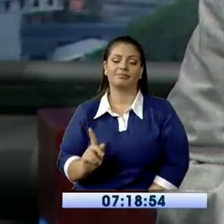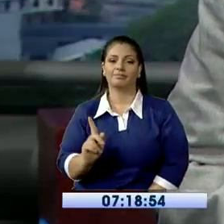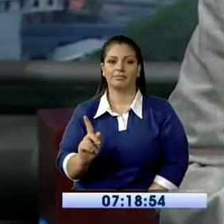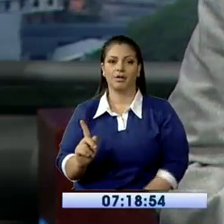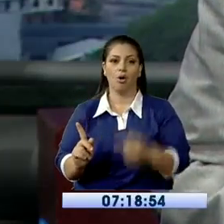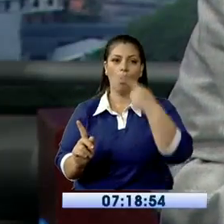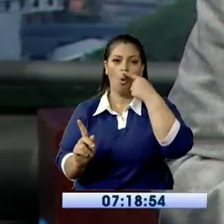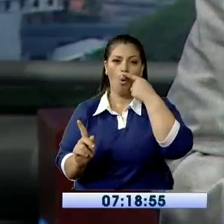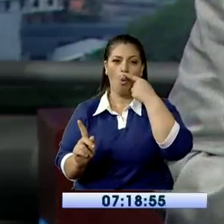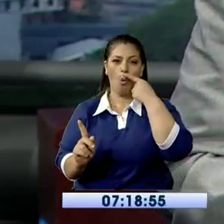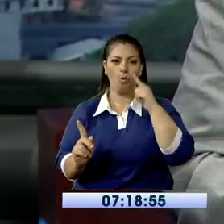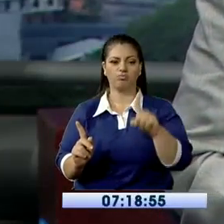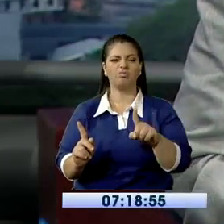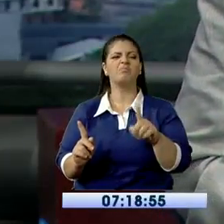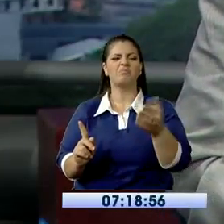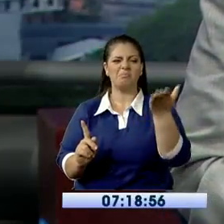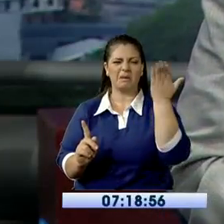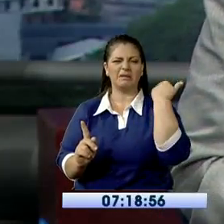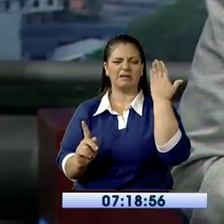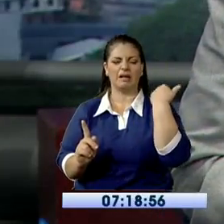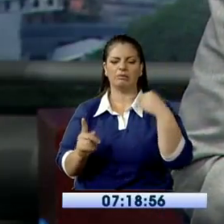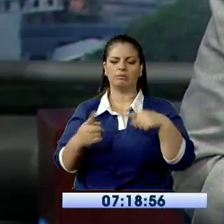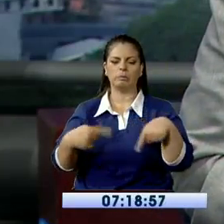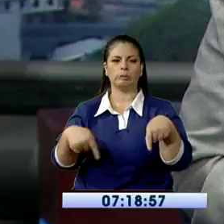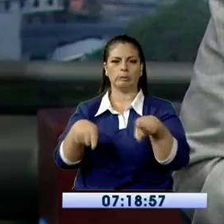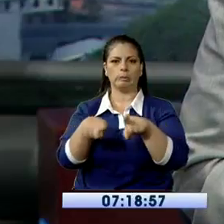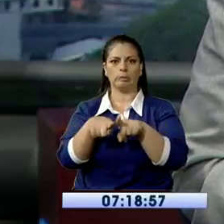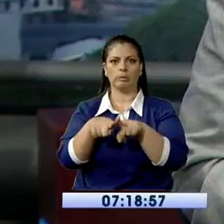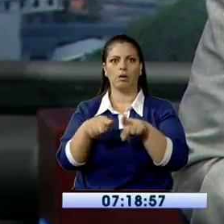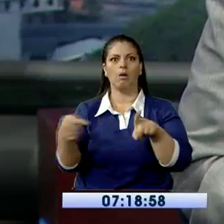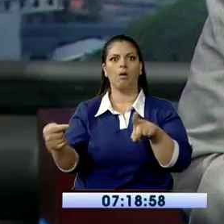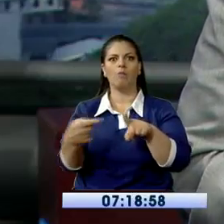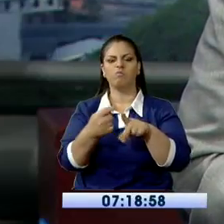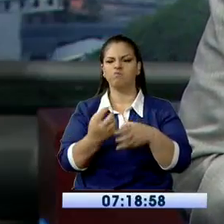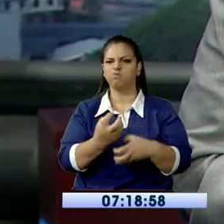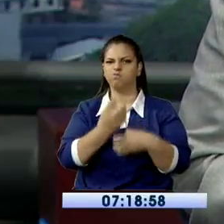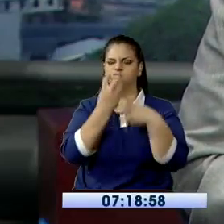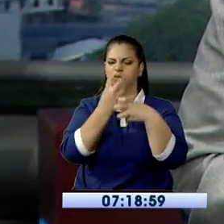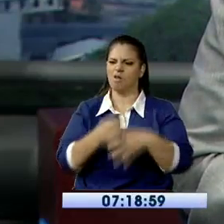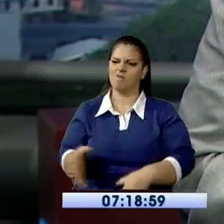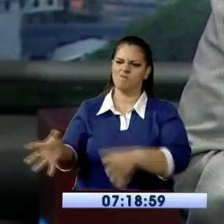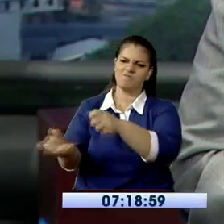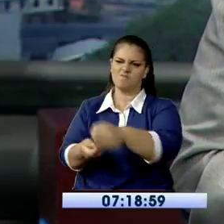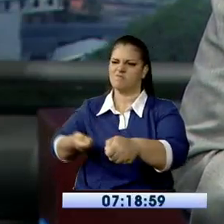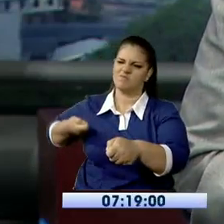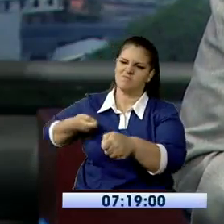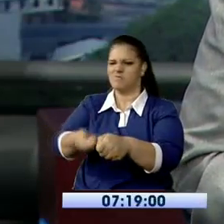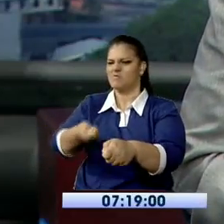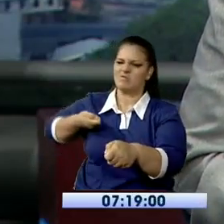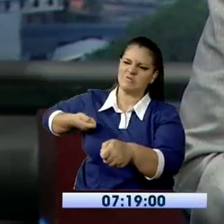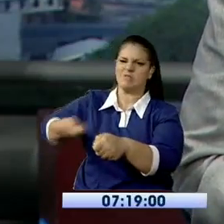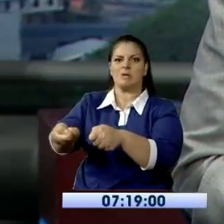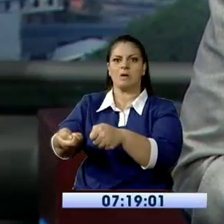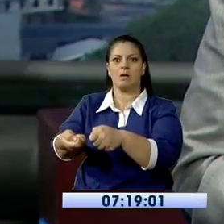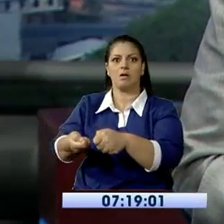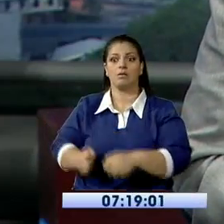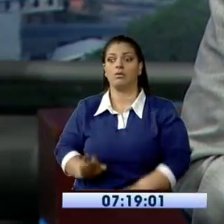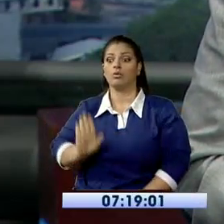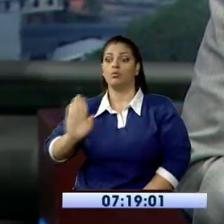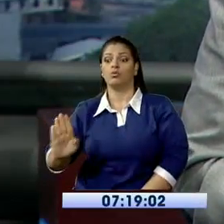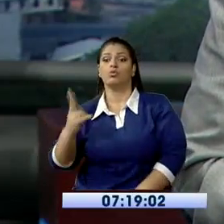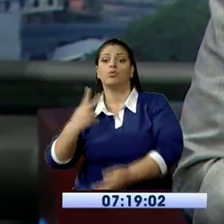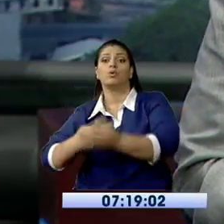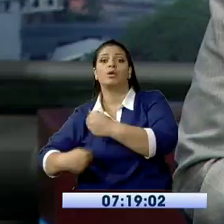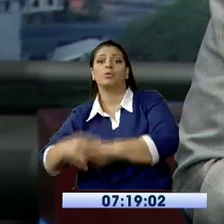conviviente, quien se convirtió en su verdugo atacándola con un cuchillo. Sin embargo, la valiente acción de su hijo de apenas